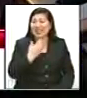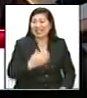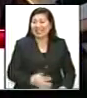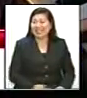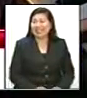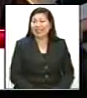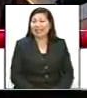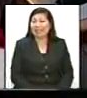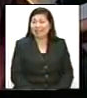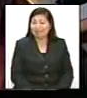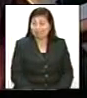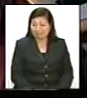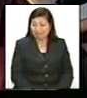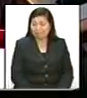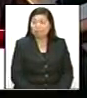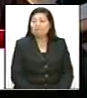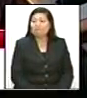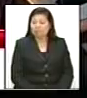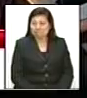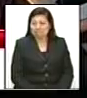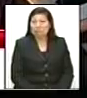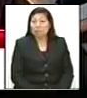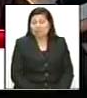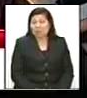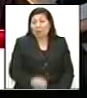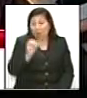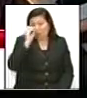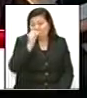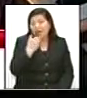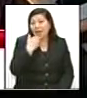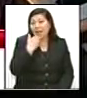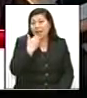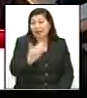La presidencia agradece la opinión del doctor Ernesto Álvarez Miranda.